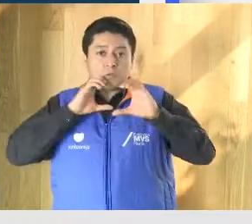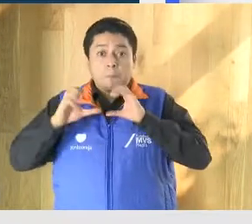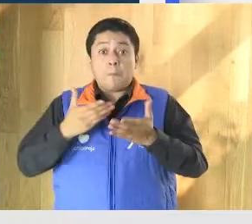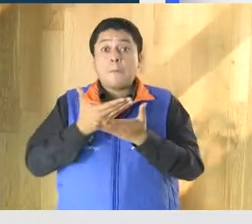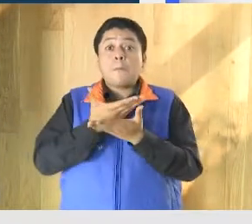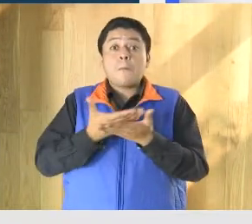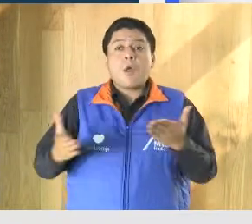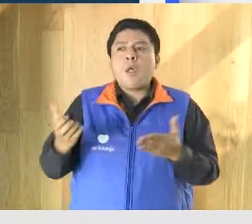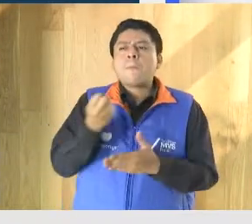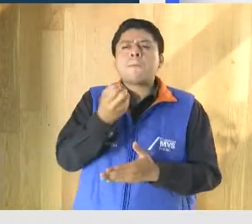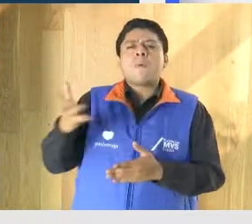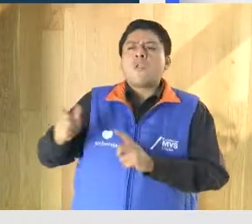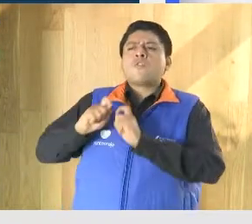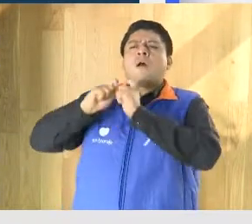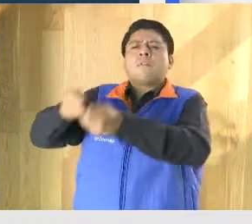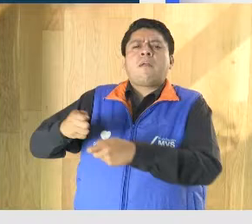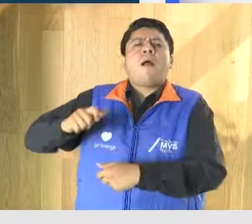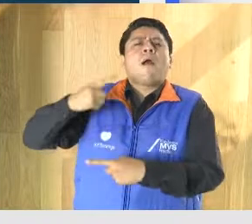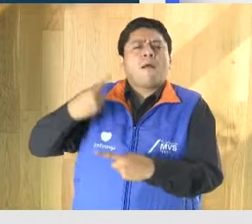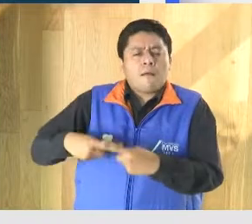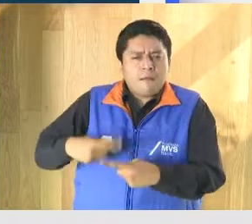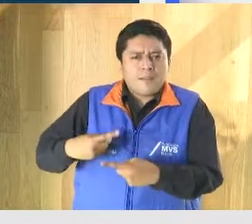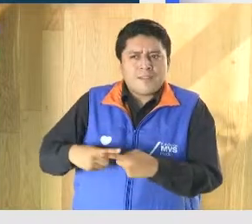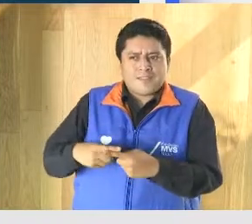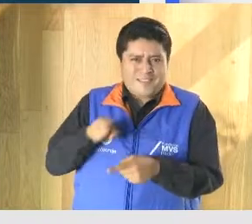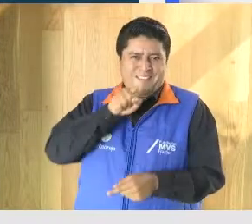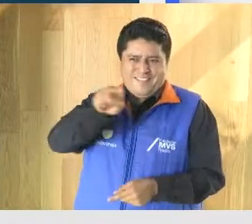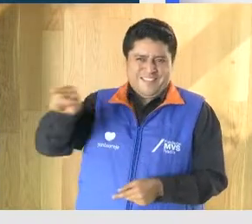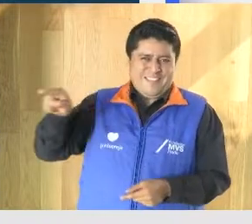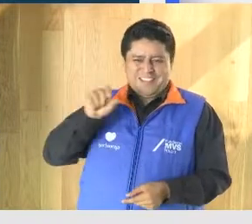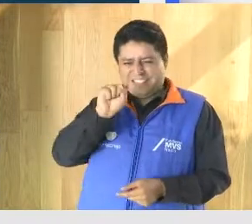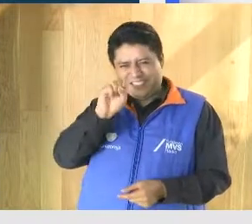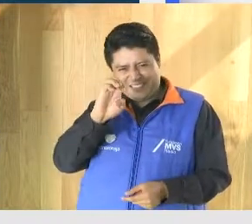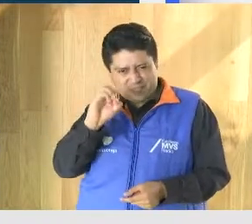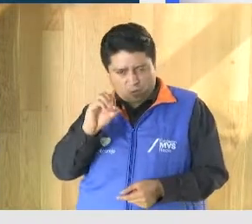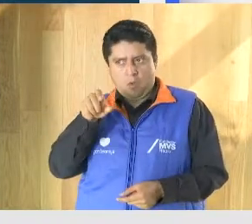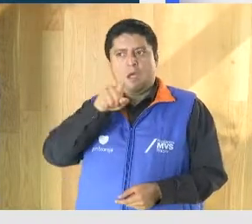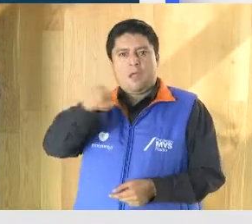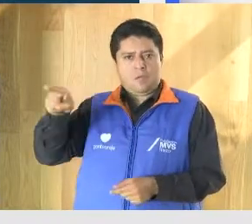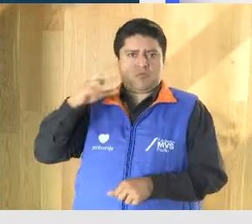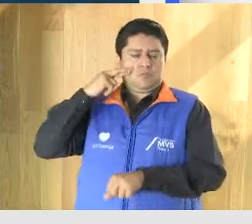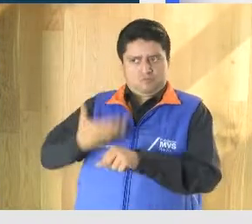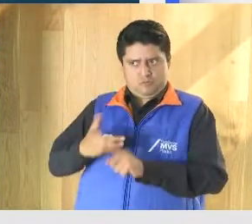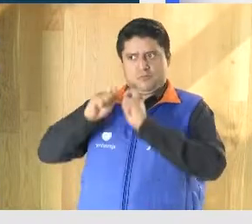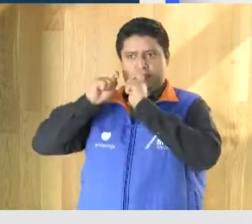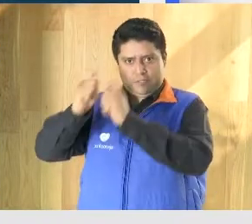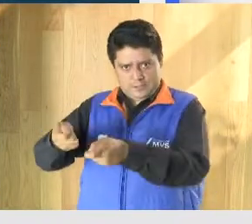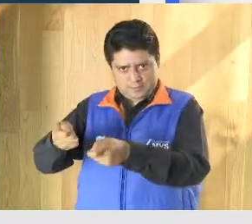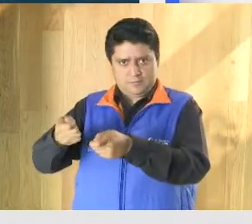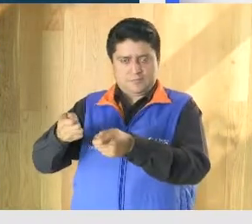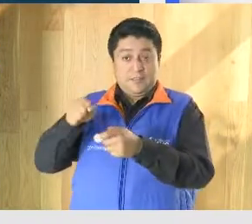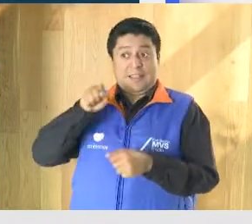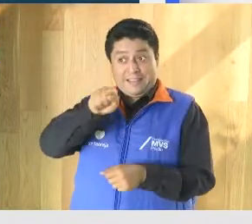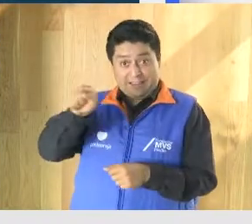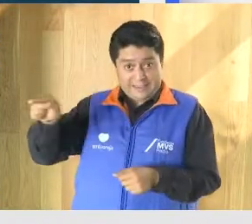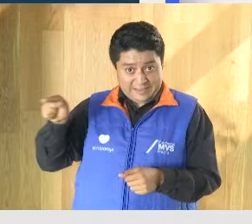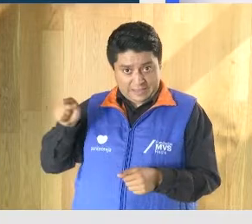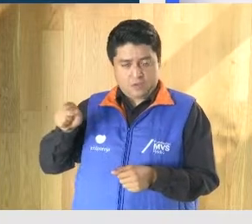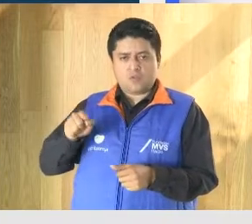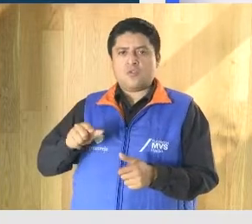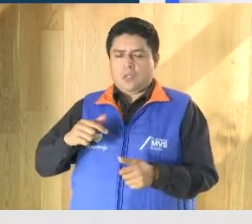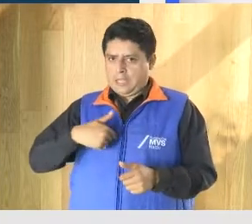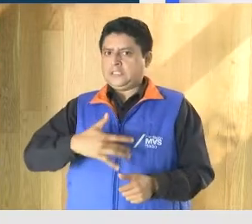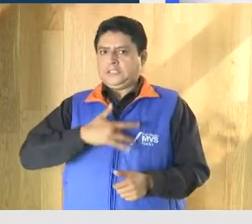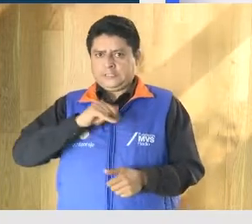se apoderan del mensaje y los que se apoderan de ese discurso, ¿no?, de cara a sus stakeholders, con lo cual yo creo que es